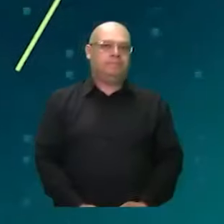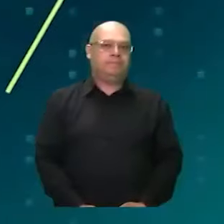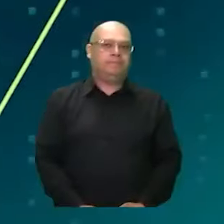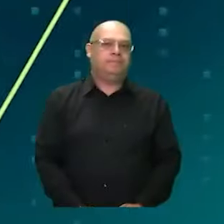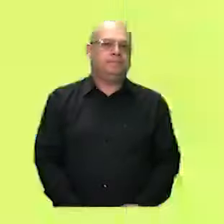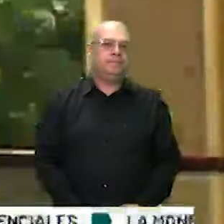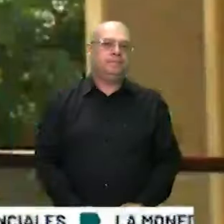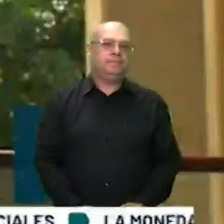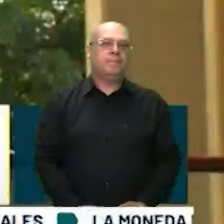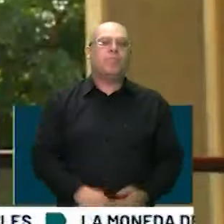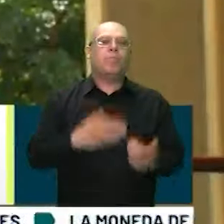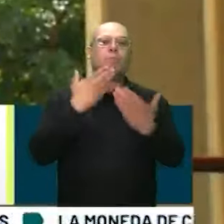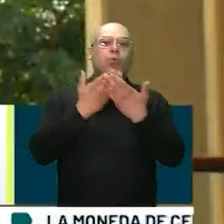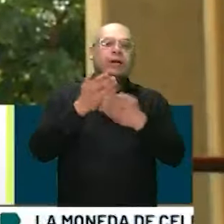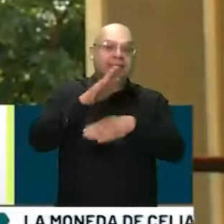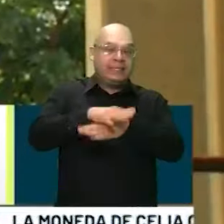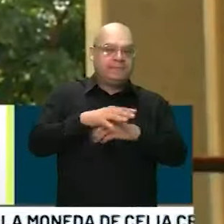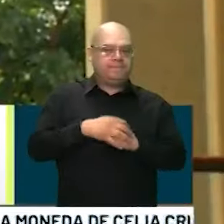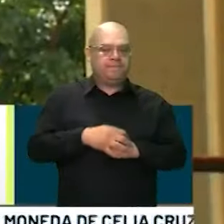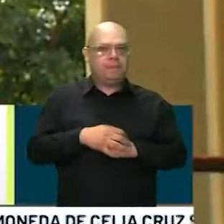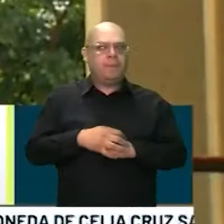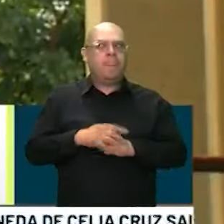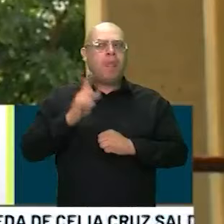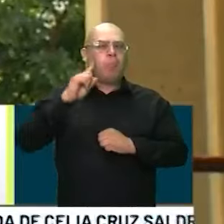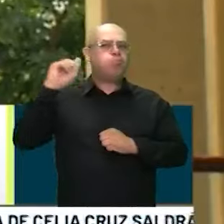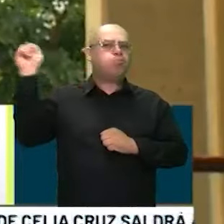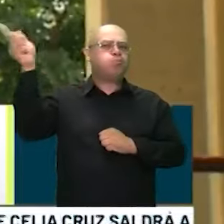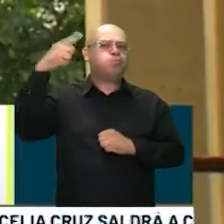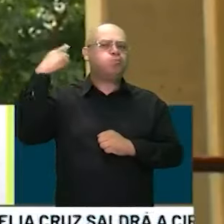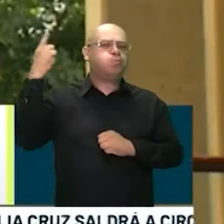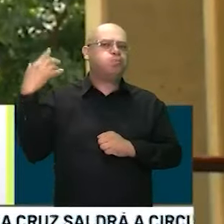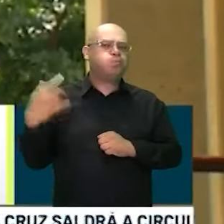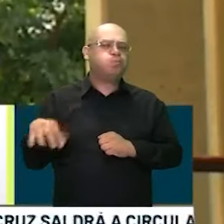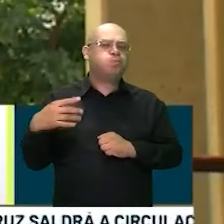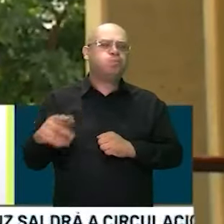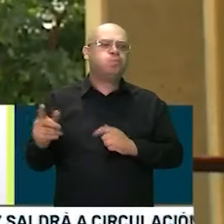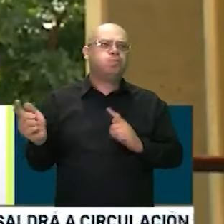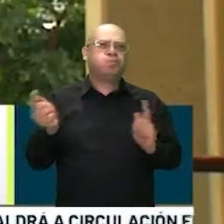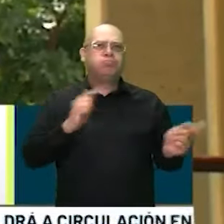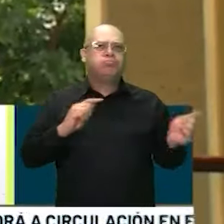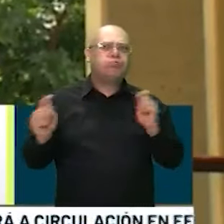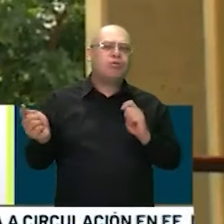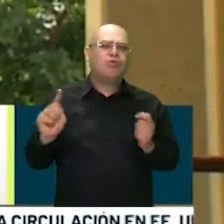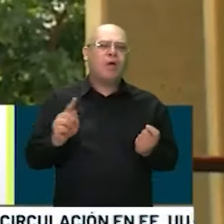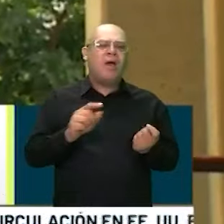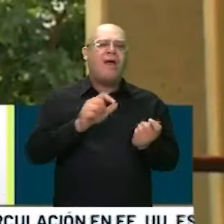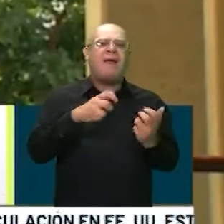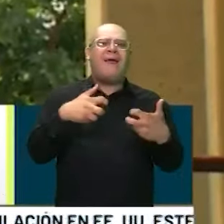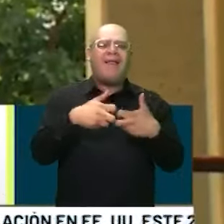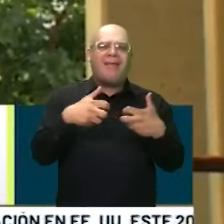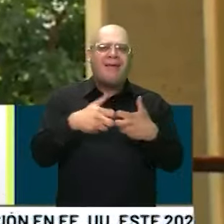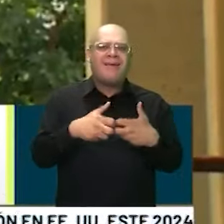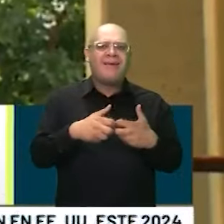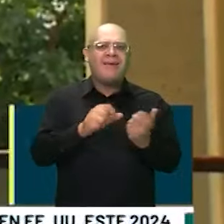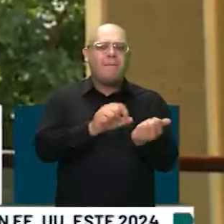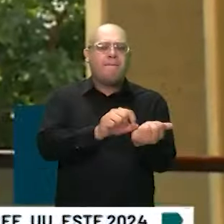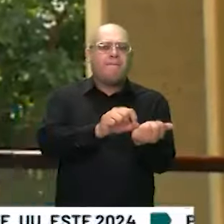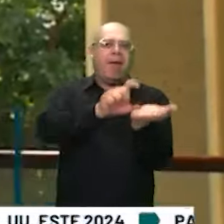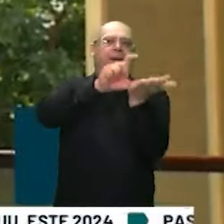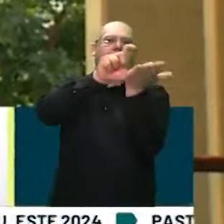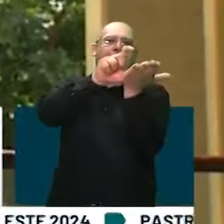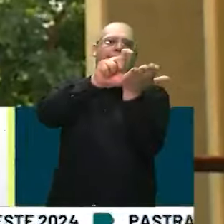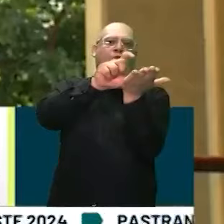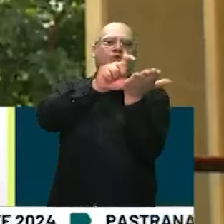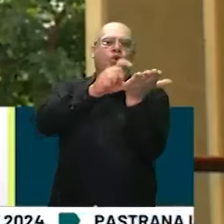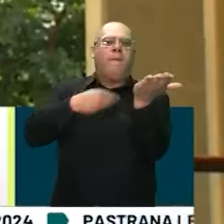Buenas tardes. Pues toda la polémica que se ha venido desatando por el aumento de las tarifas de energía y las estrategias que busca aplicar